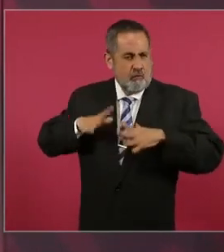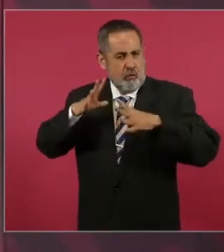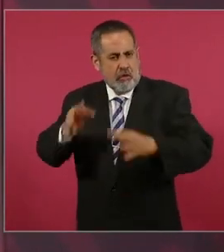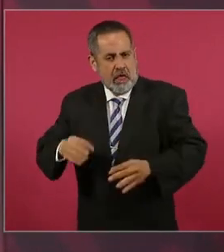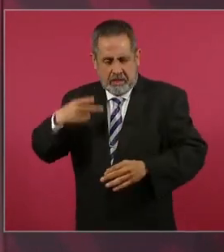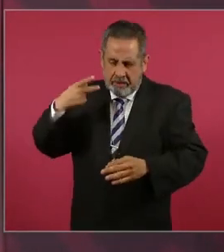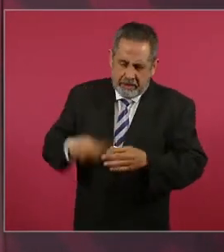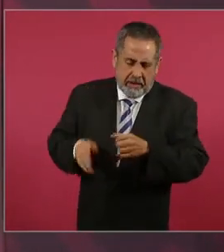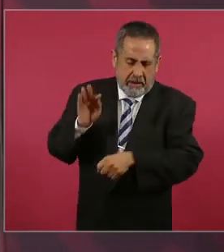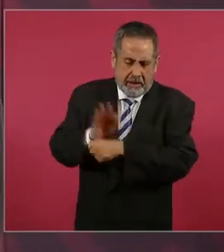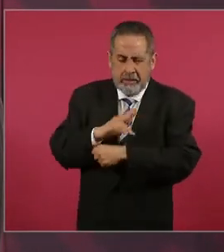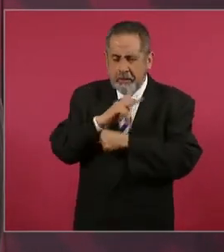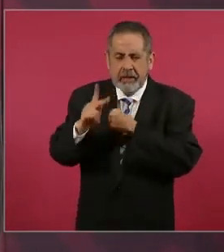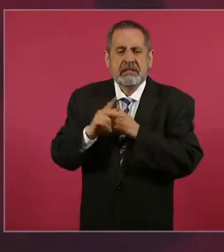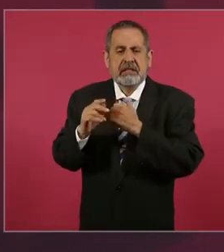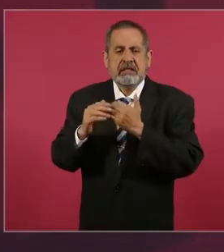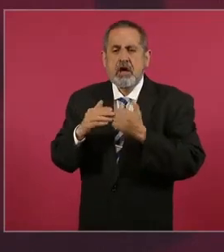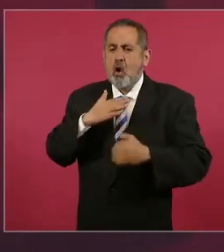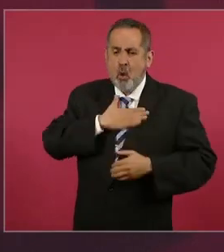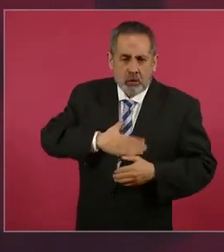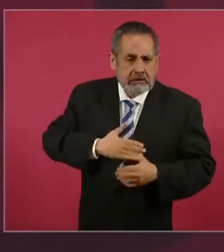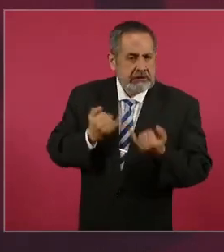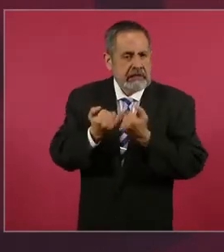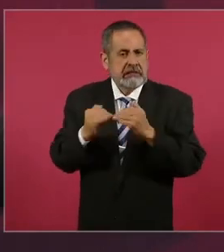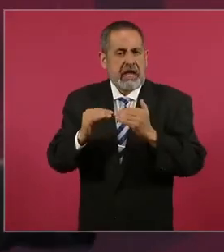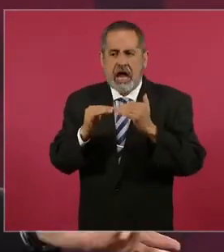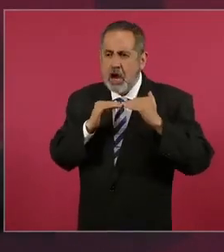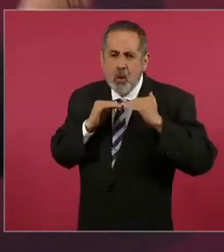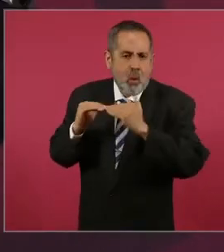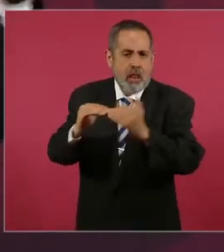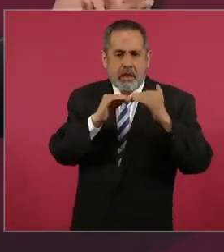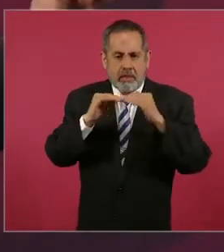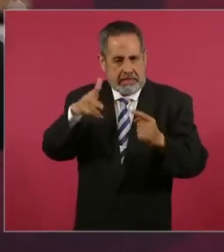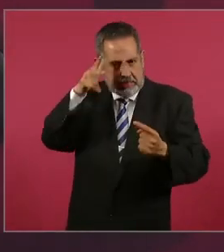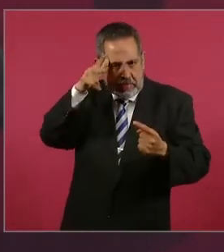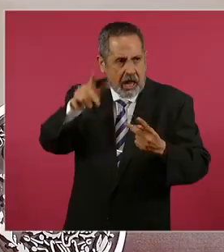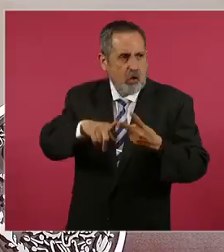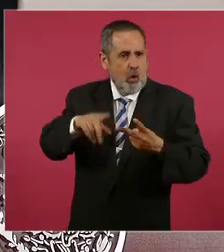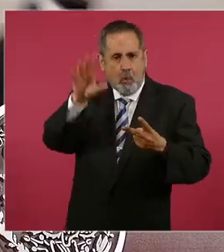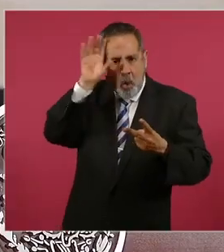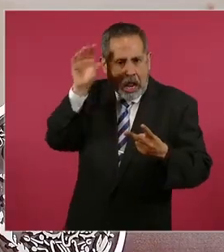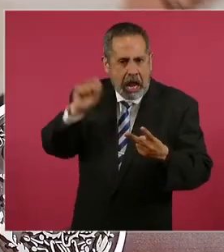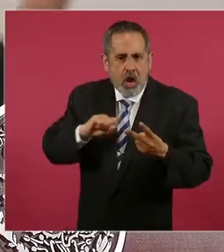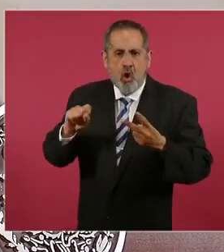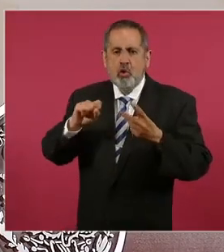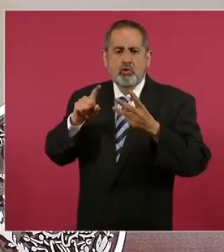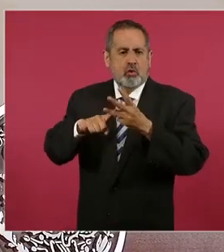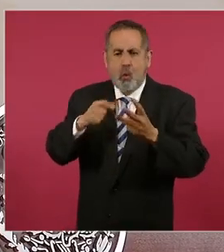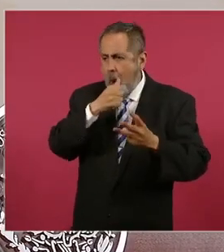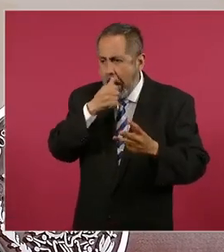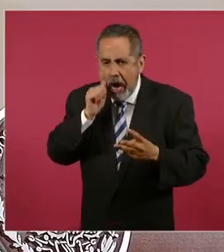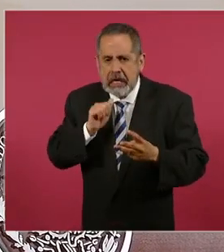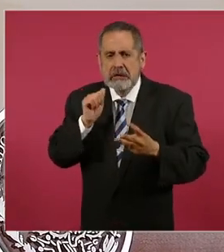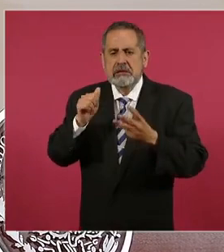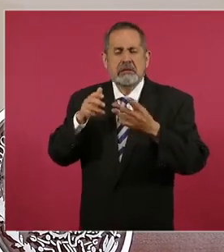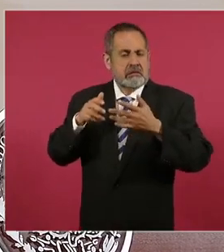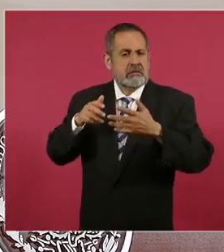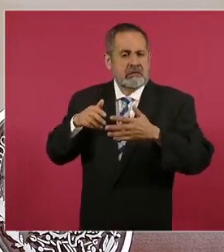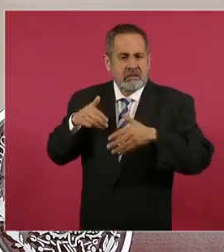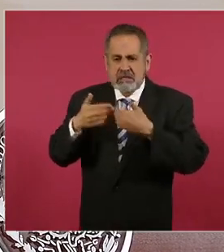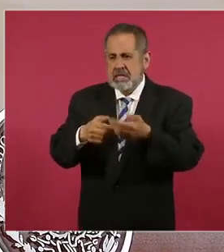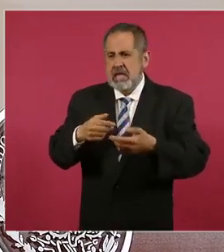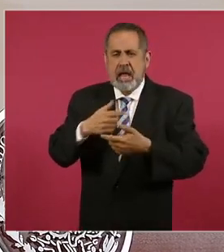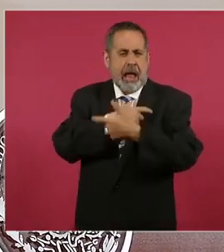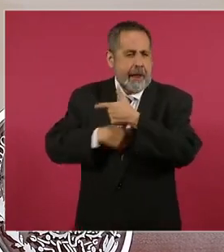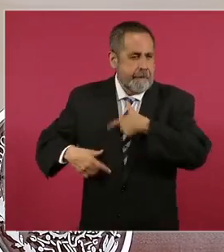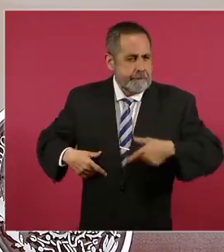lucha por la igualdad, por la justicia. Por eso luchó Hidalgo y por eso luchó Morelos y por eso luchó Juárez y Villa